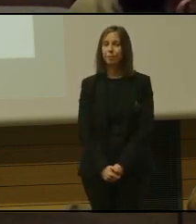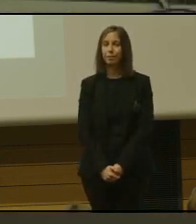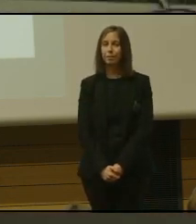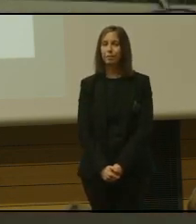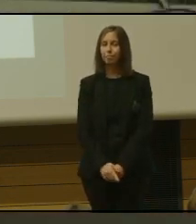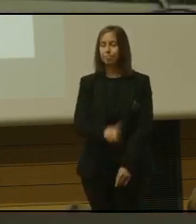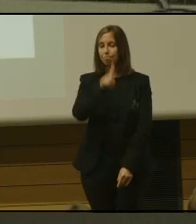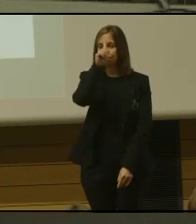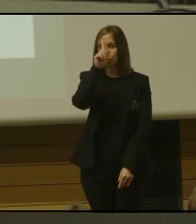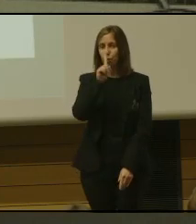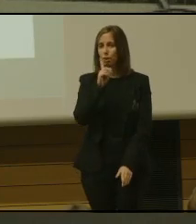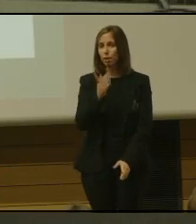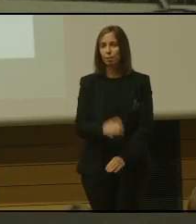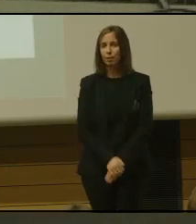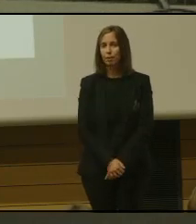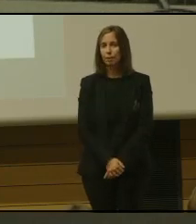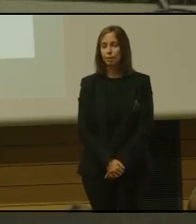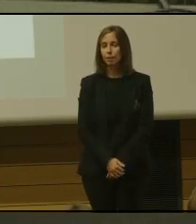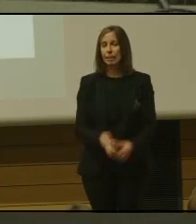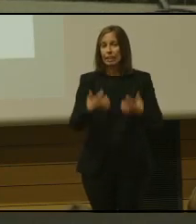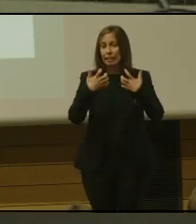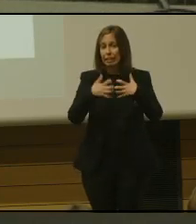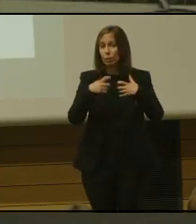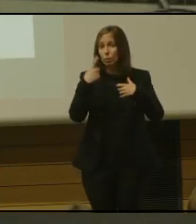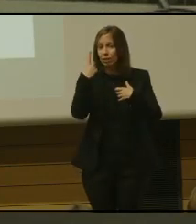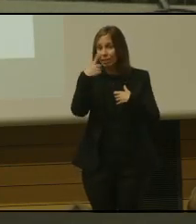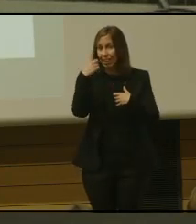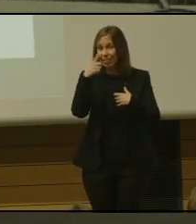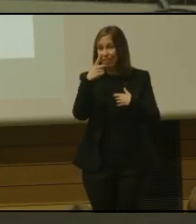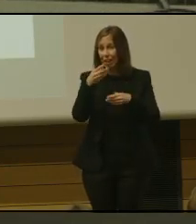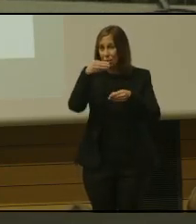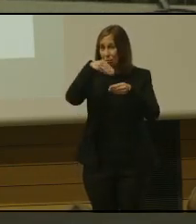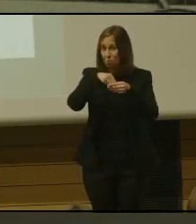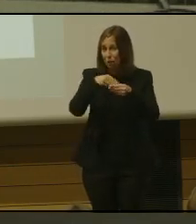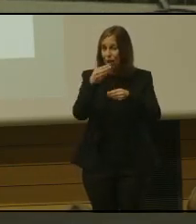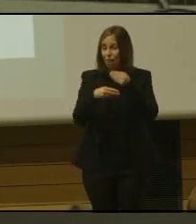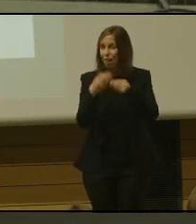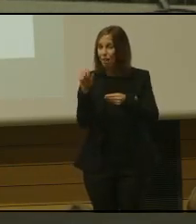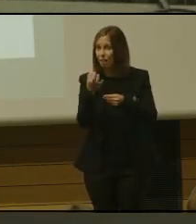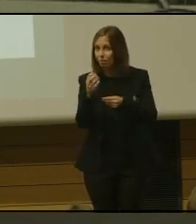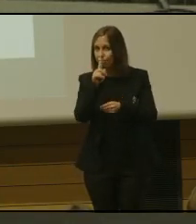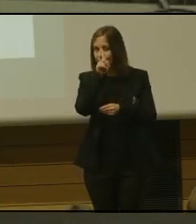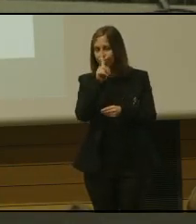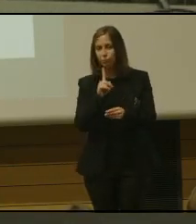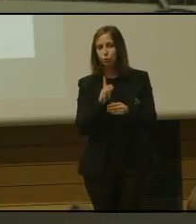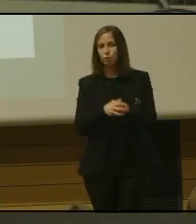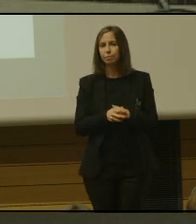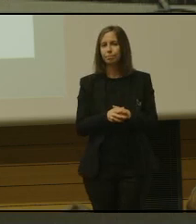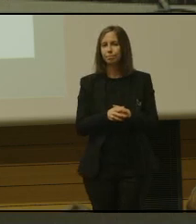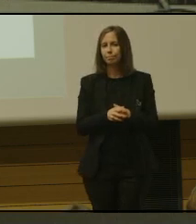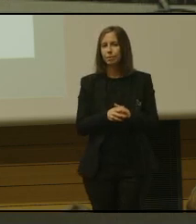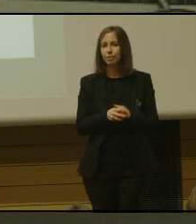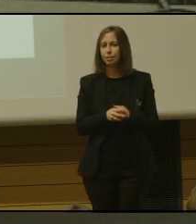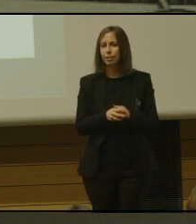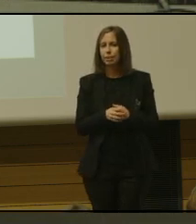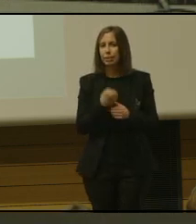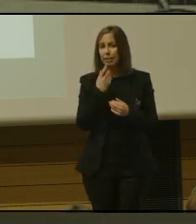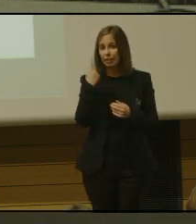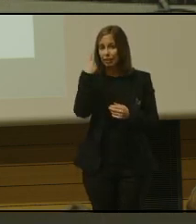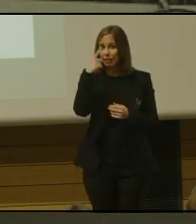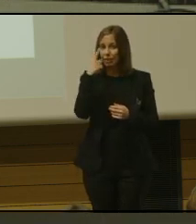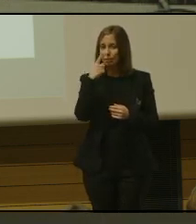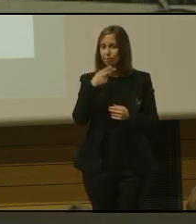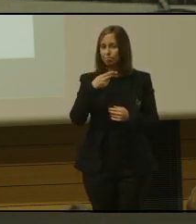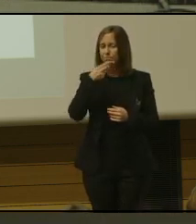No se sabe, yo no sé si la industria sabe lo que tiene y sabe lo que hace, que eso sería algo, pues, sería algo